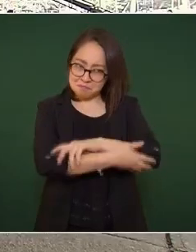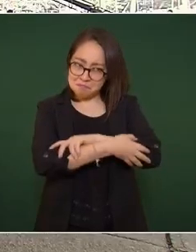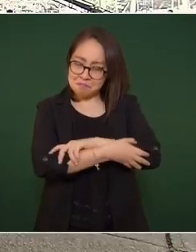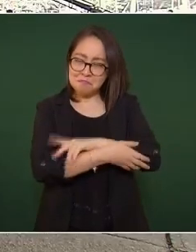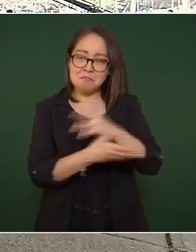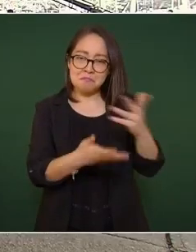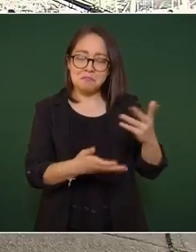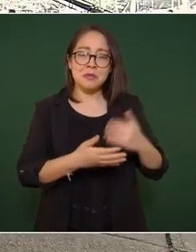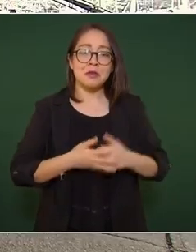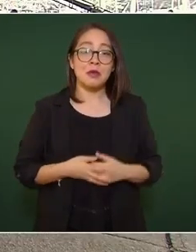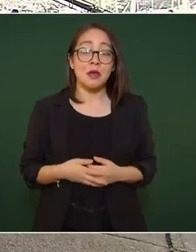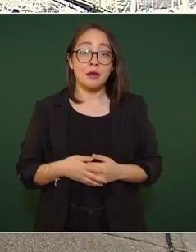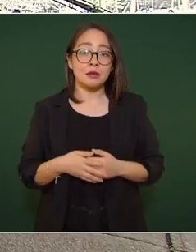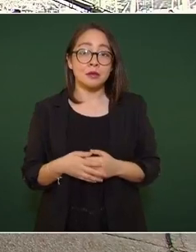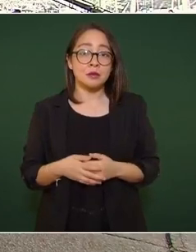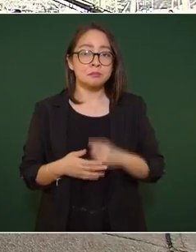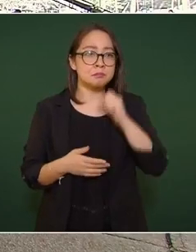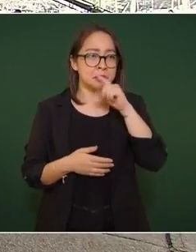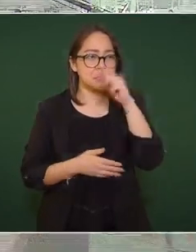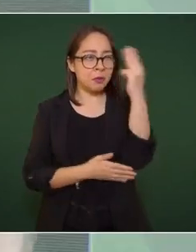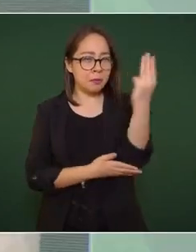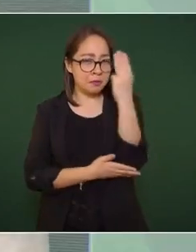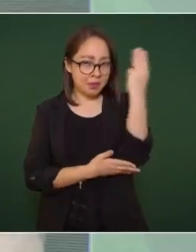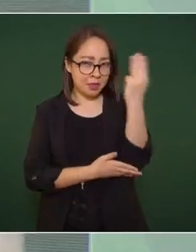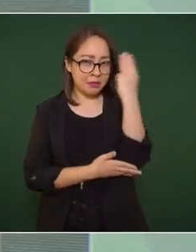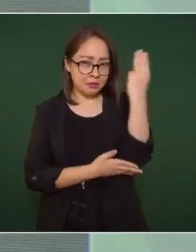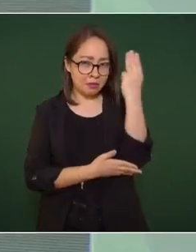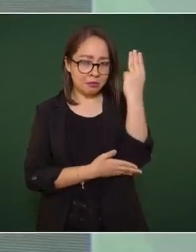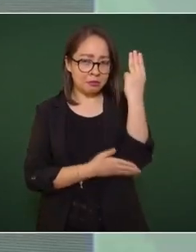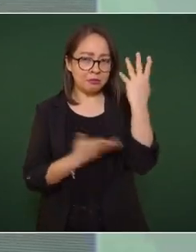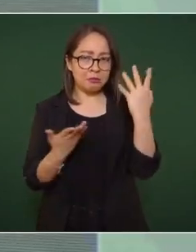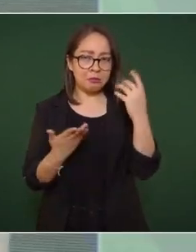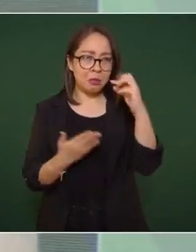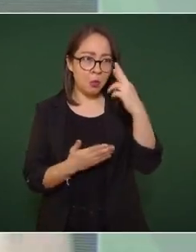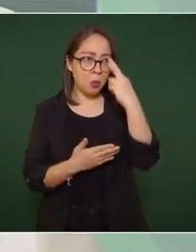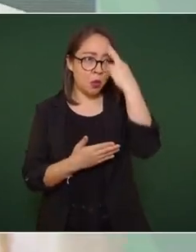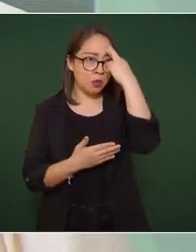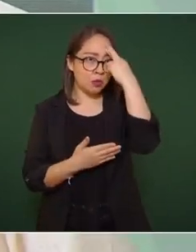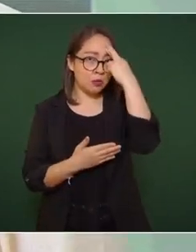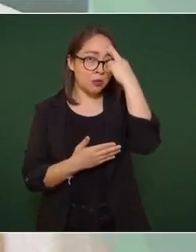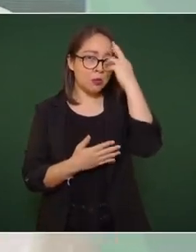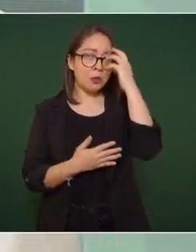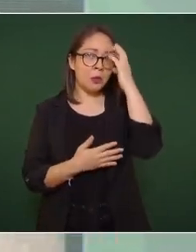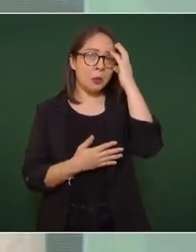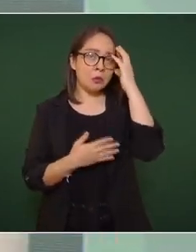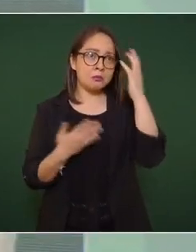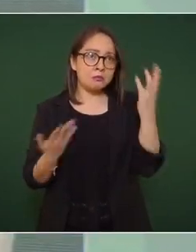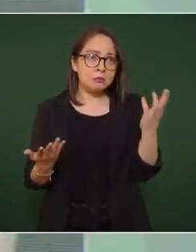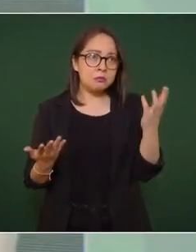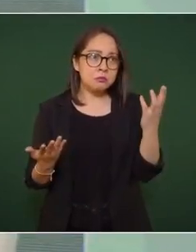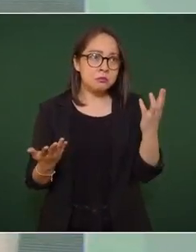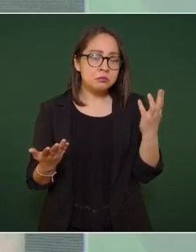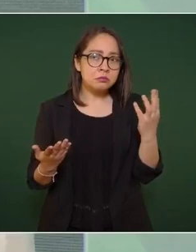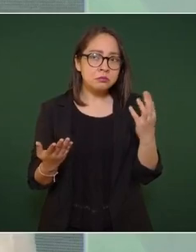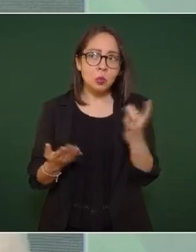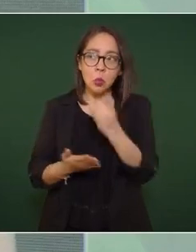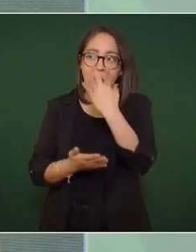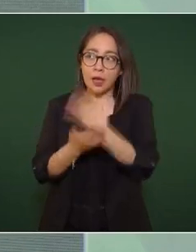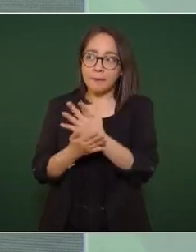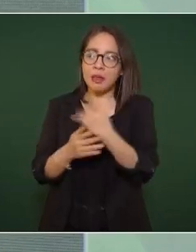Mina, me acuerdo entonces que solo se portaron mal, groseros, los